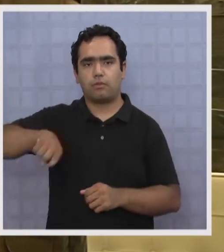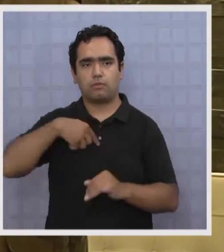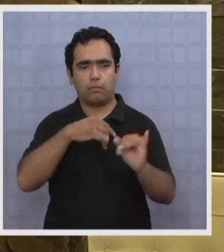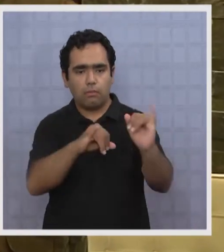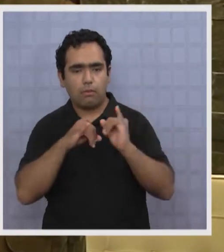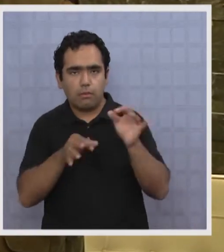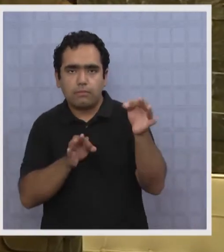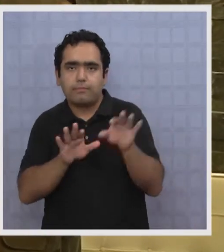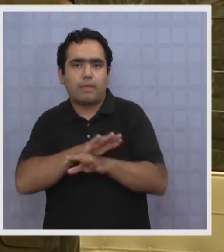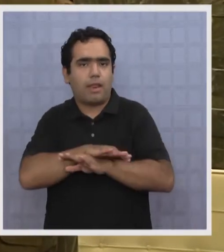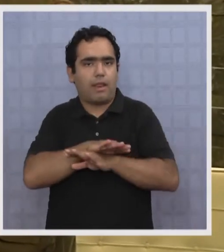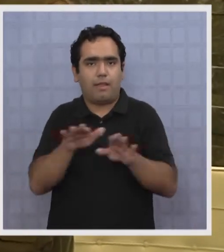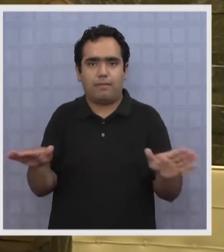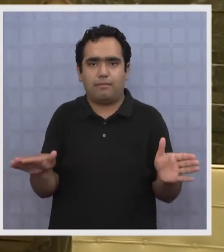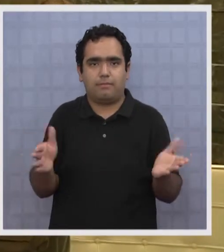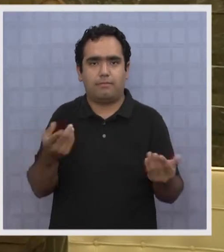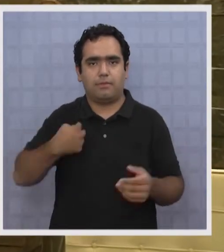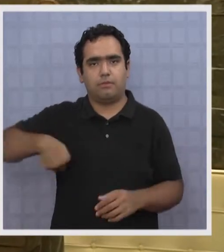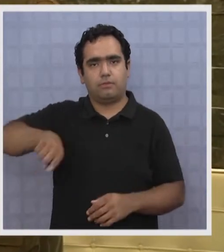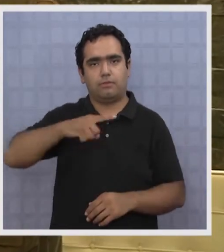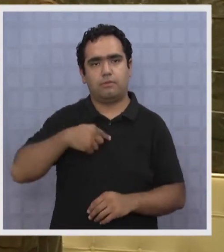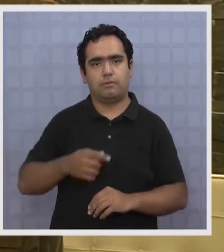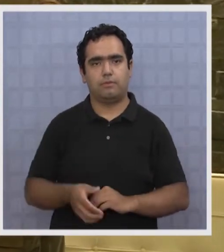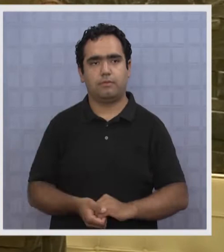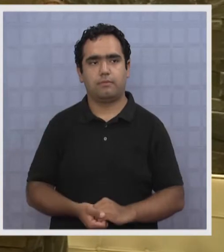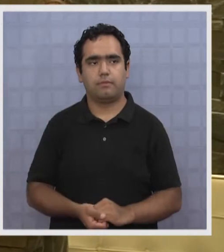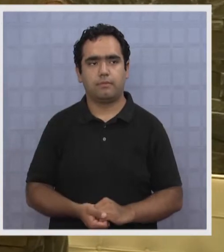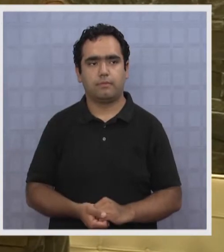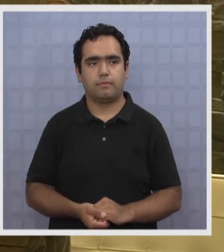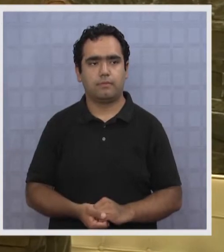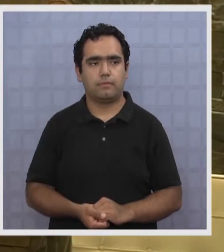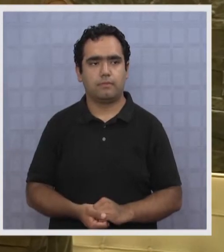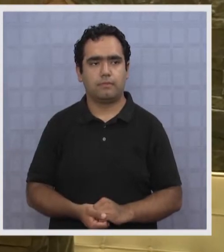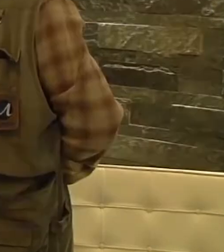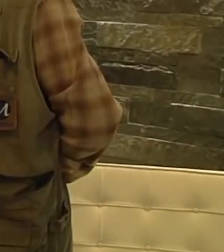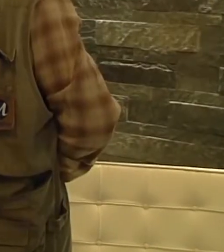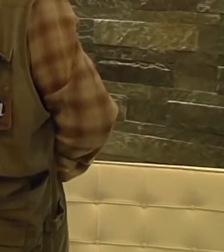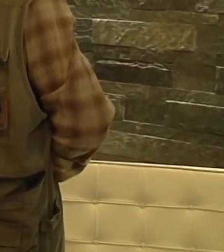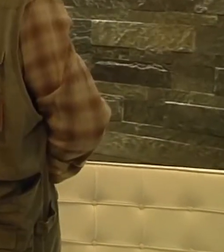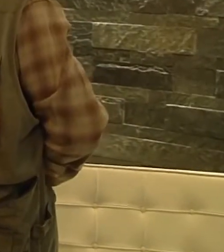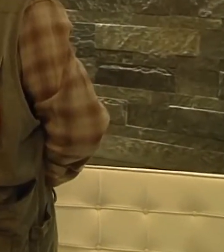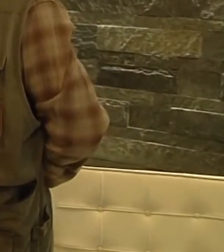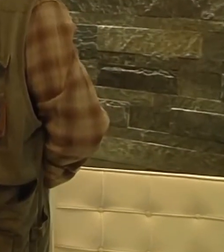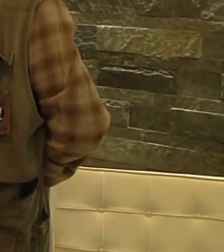caso información que no recibimos hasta el cierre de esta edición